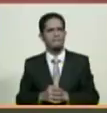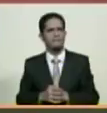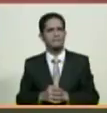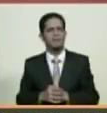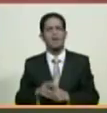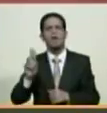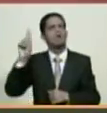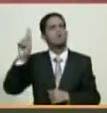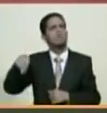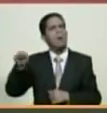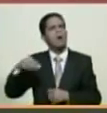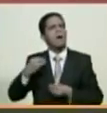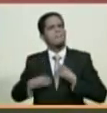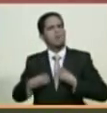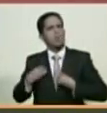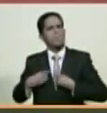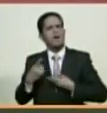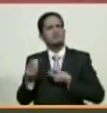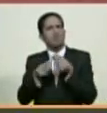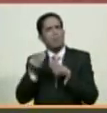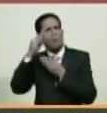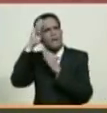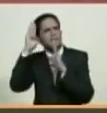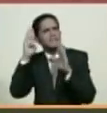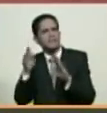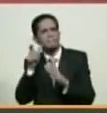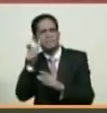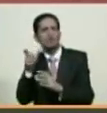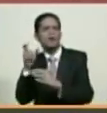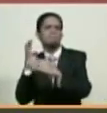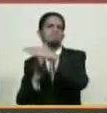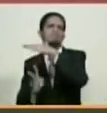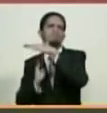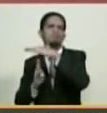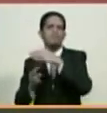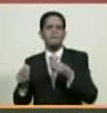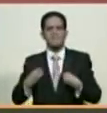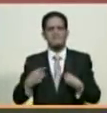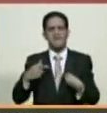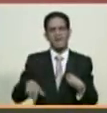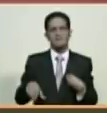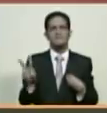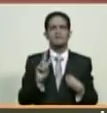Jamás se han preocupado por la suerte de 6,5 millones de sus connacionales que viven aquí.